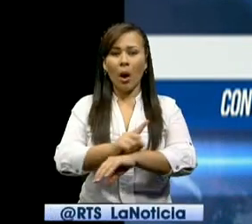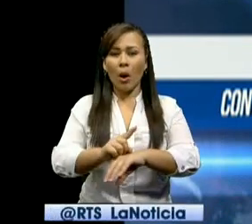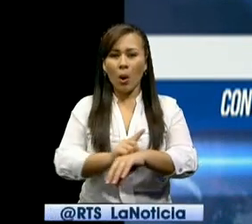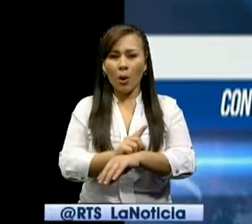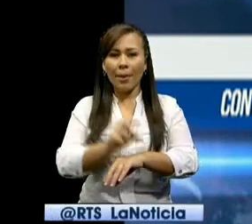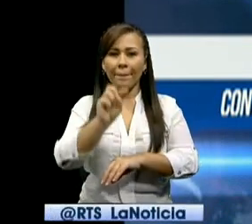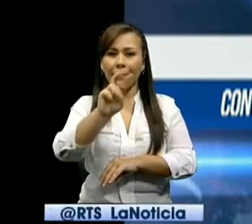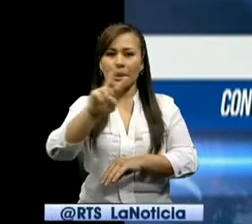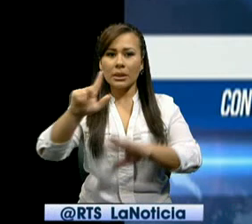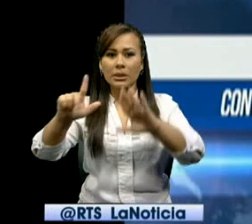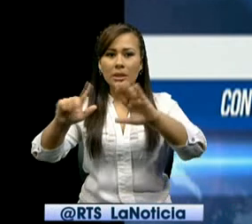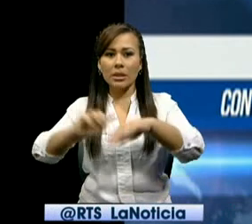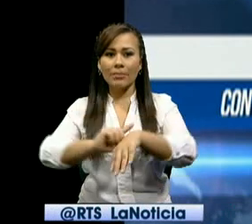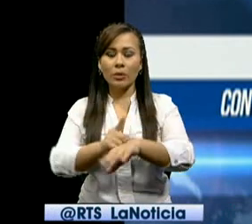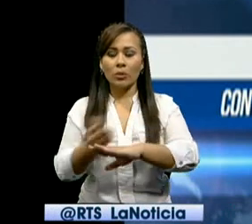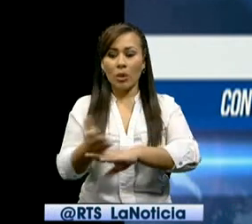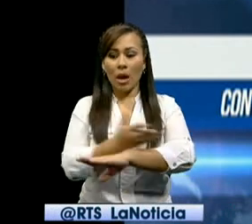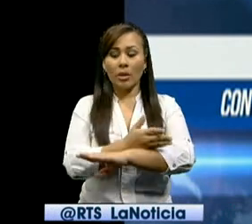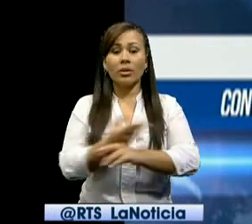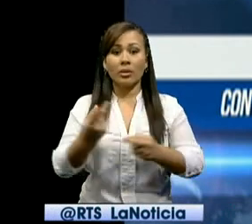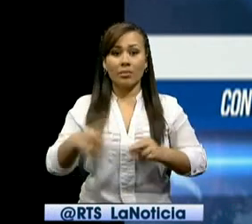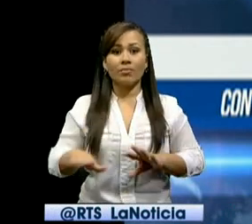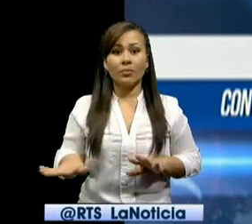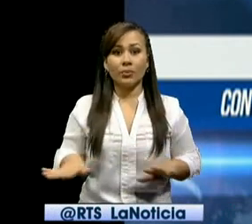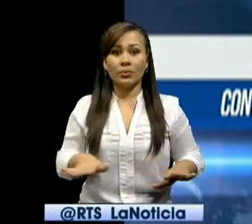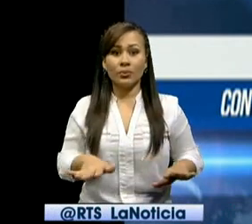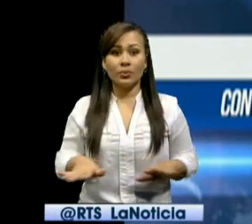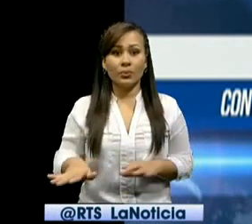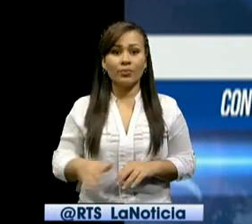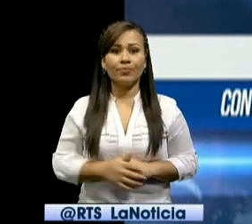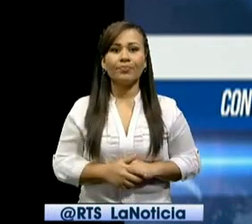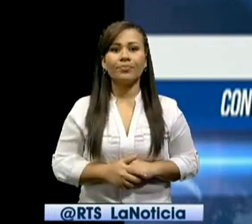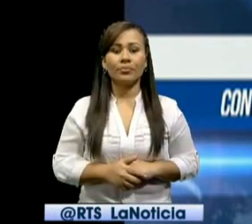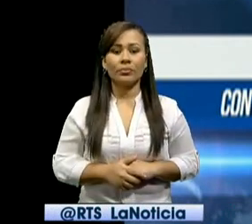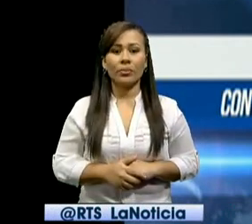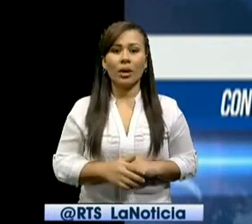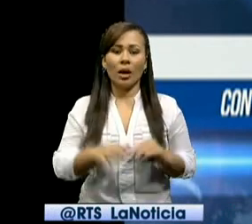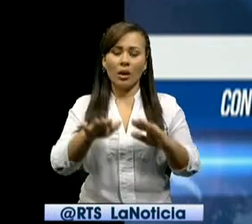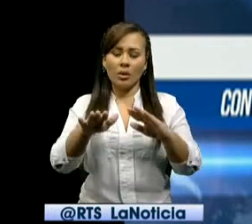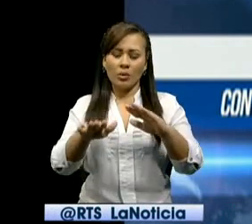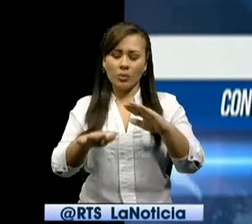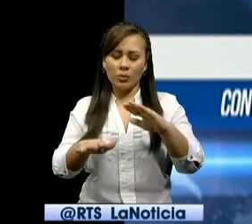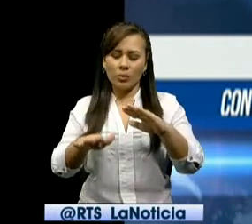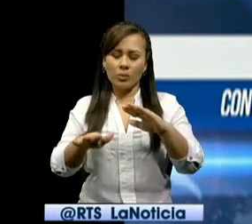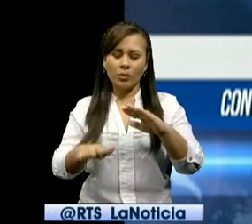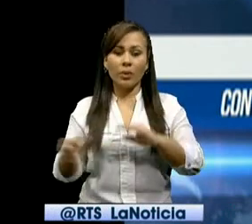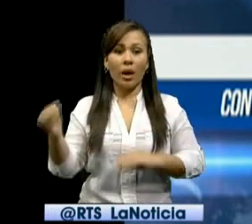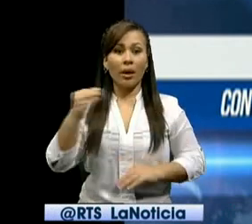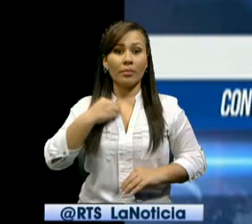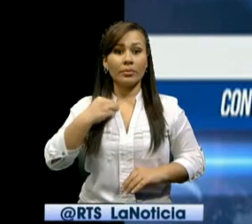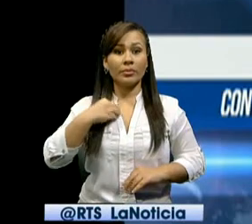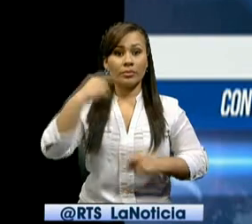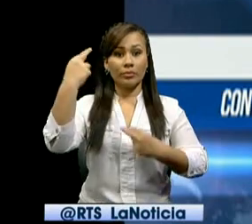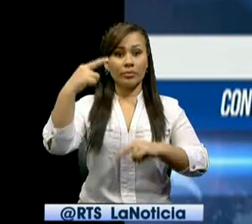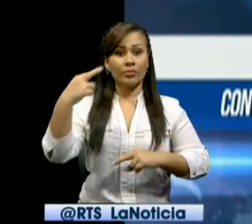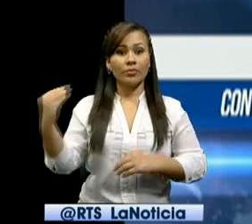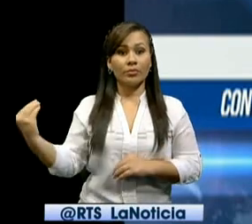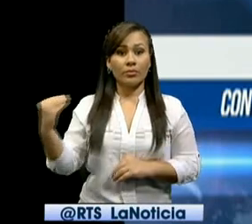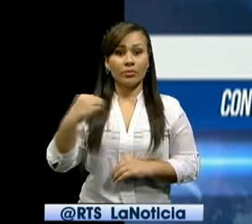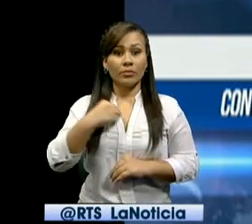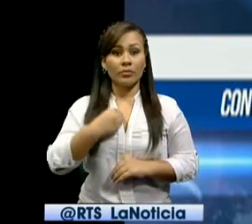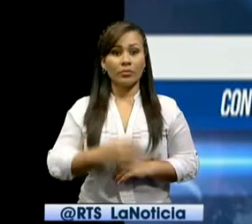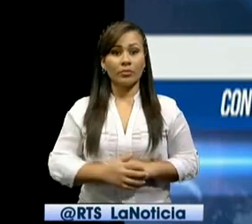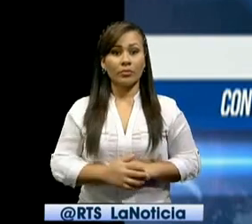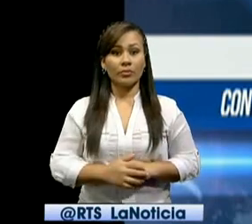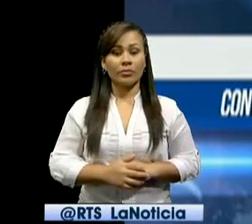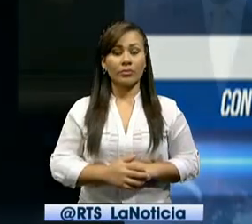27 minutos, fue un sismo de mediana intensidad, de acuerdo a la información proporcionada por